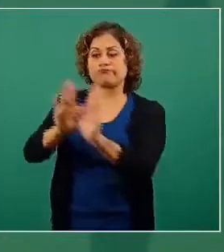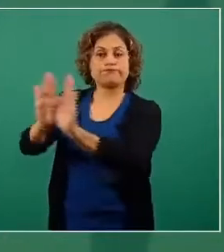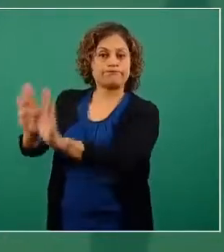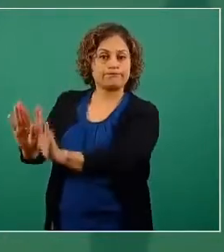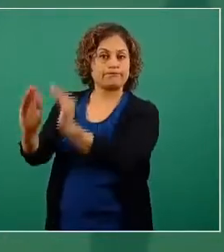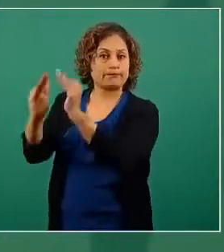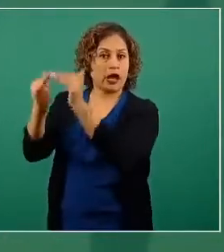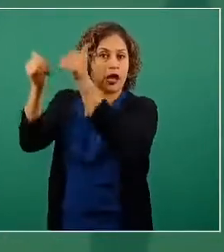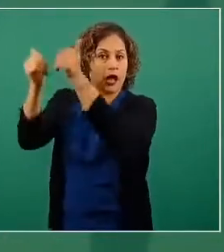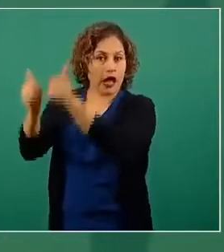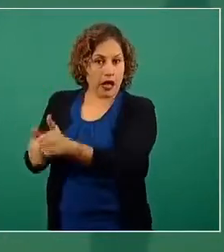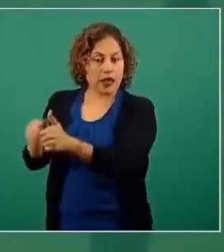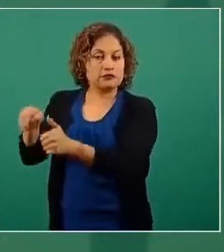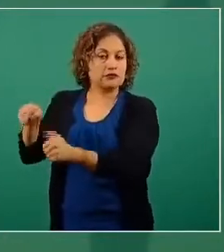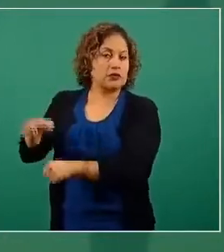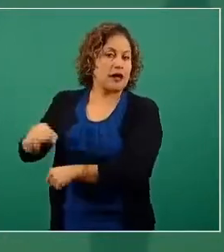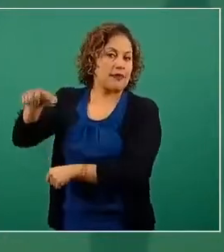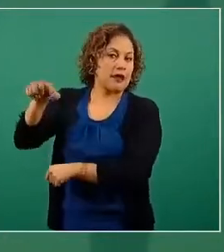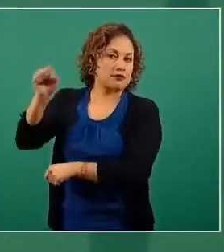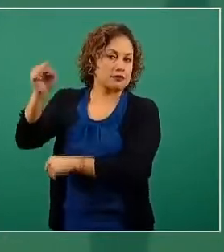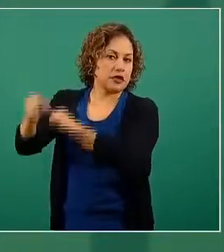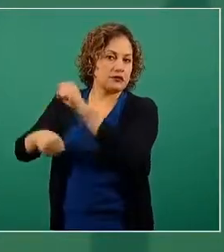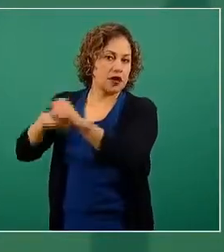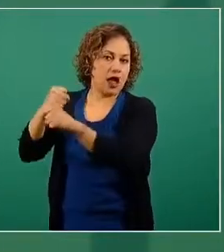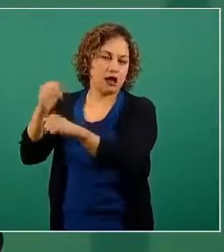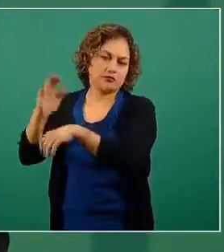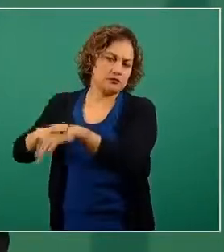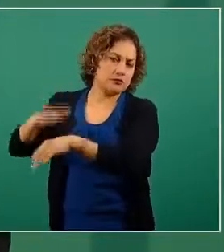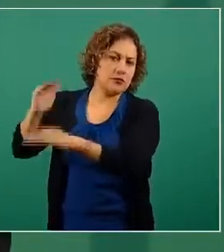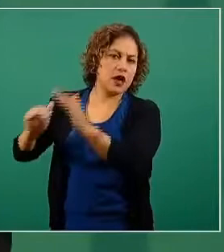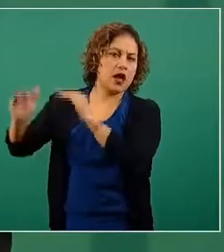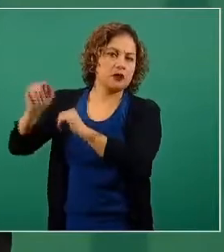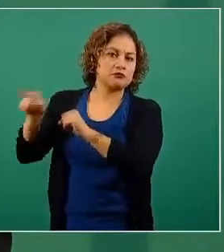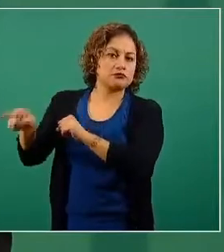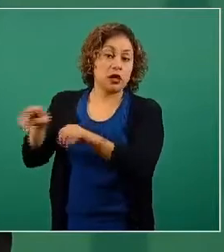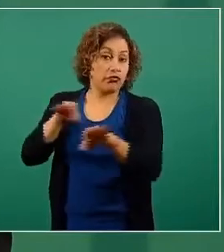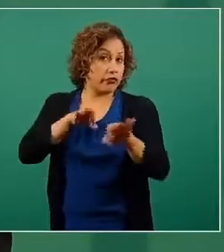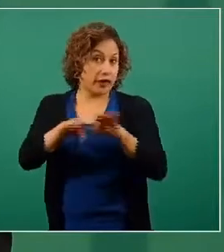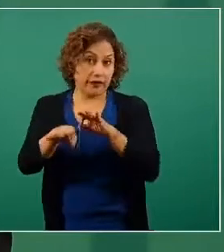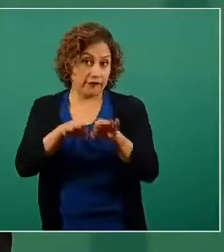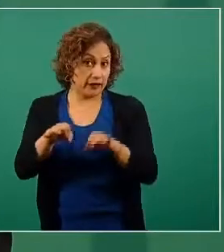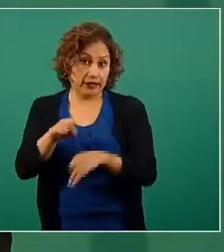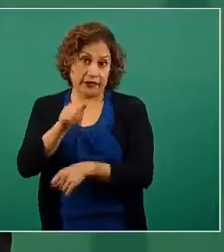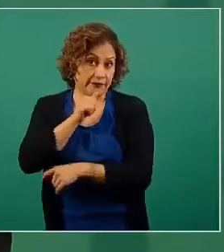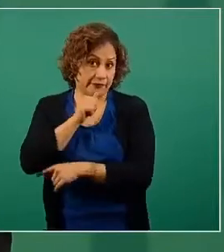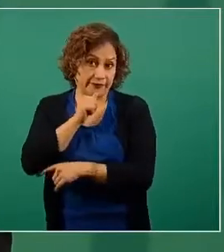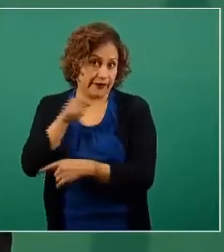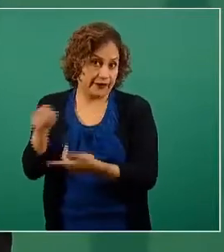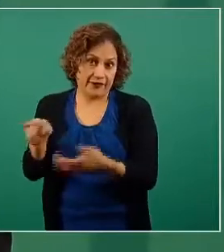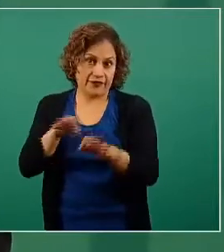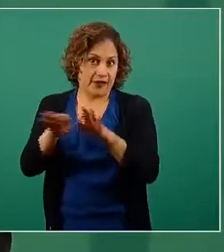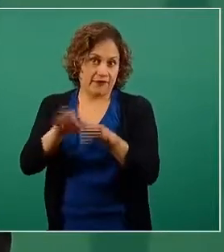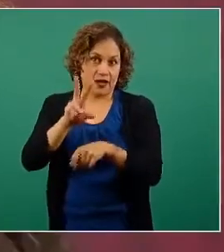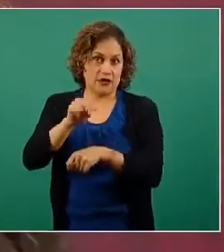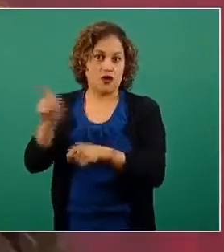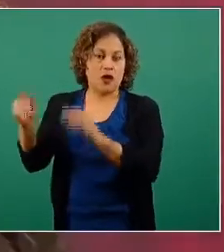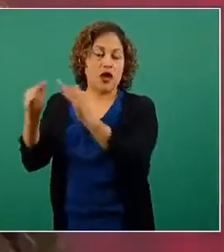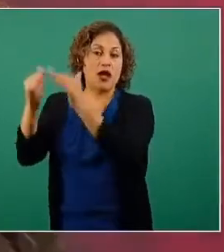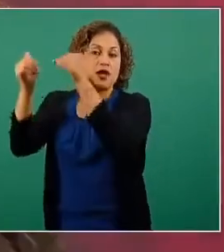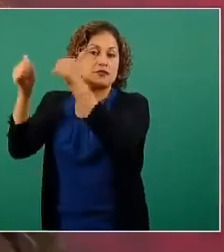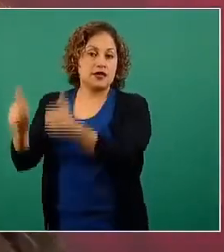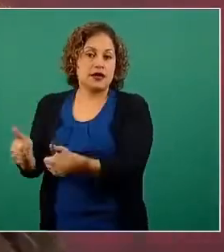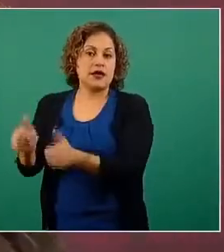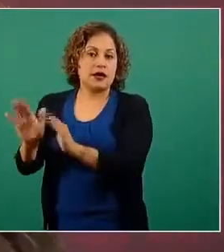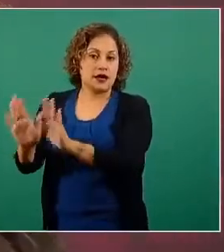ellos entran en el grupo de 60 años y más, pues obviamente tendrían que registrarse dentro de la página. ¿Qué ocurre? Porque algunos